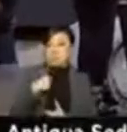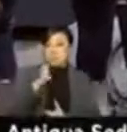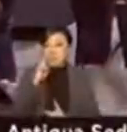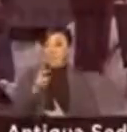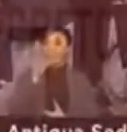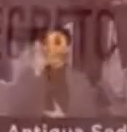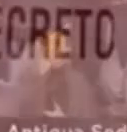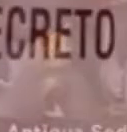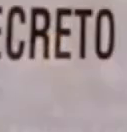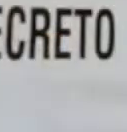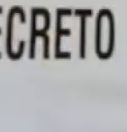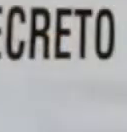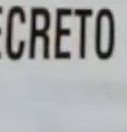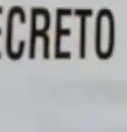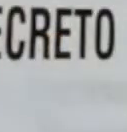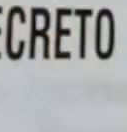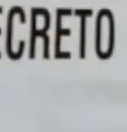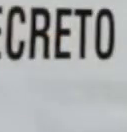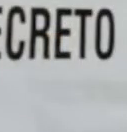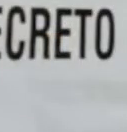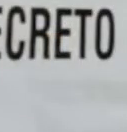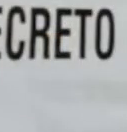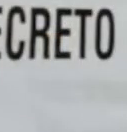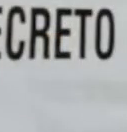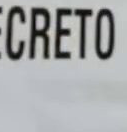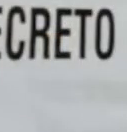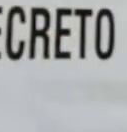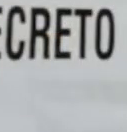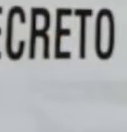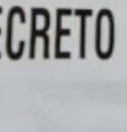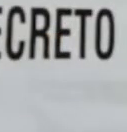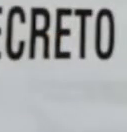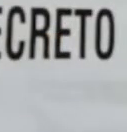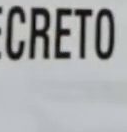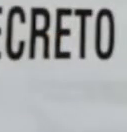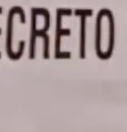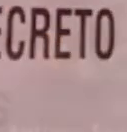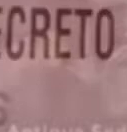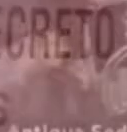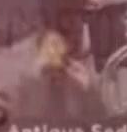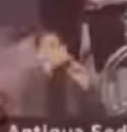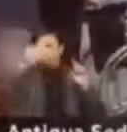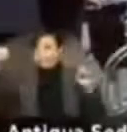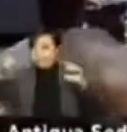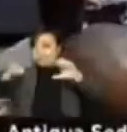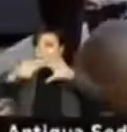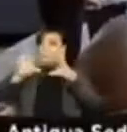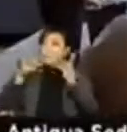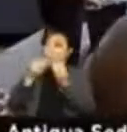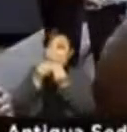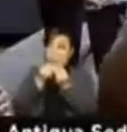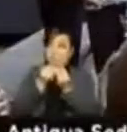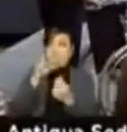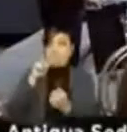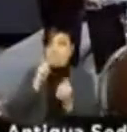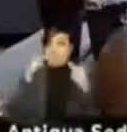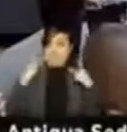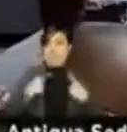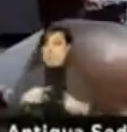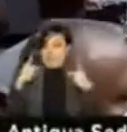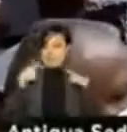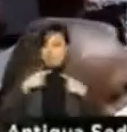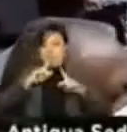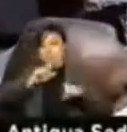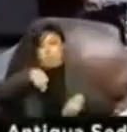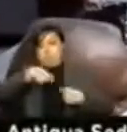de Regeneración Nacional tiene fuertes posibilidades de triunfo. Sin embargo, sabemos que los partidarios del viejo régimen y los aparatos de